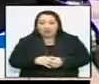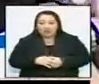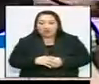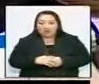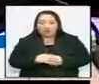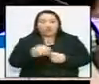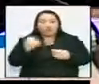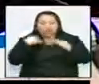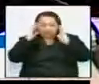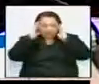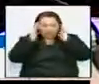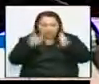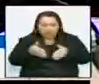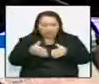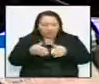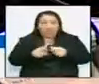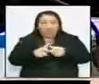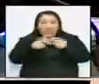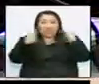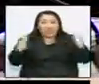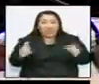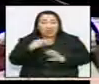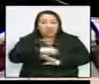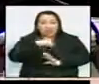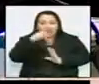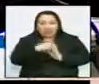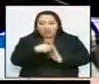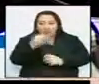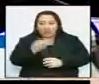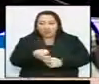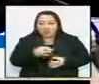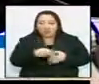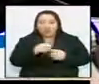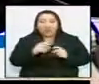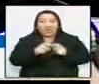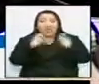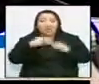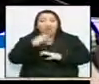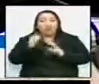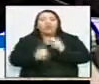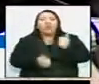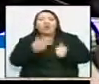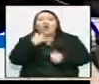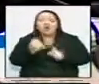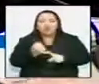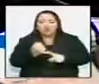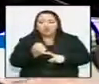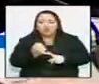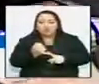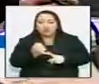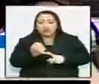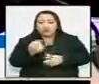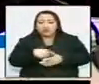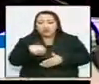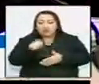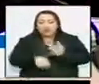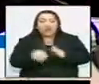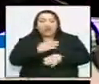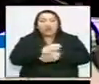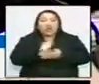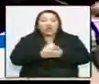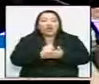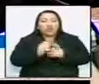hayamos enfocado en los megaproyectos, específicamente los megaproyectos, ¿cuáles son? Los que se firmaron el